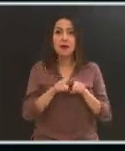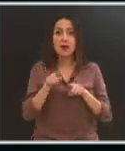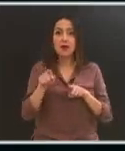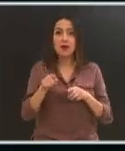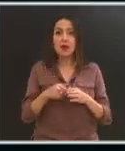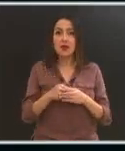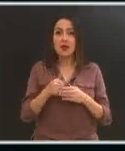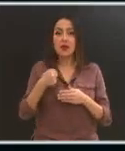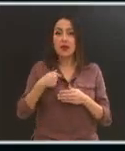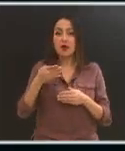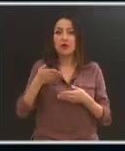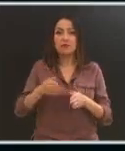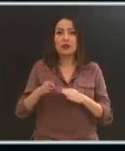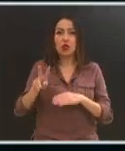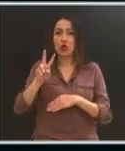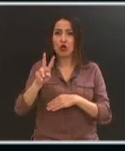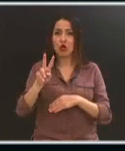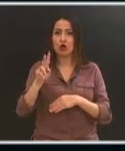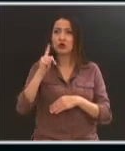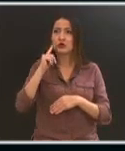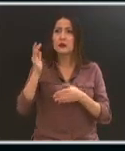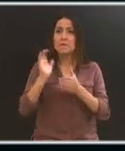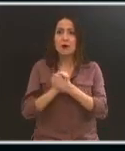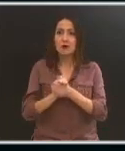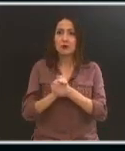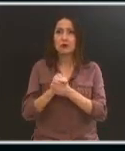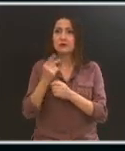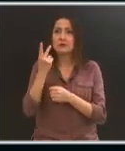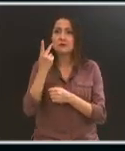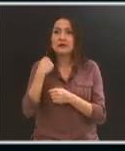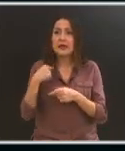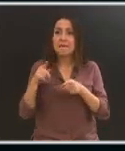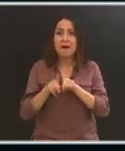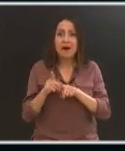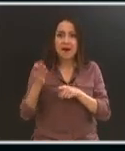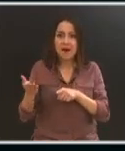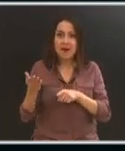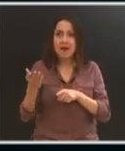un esposo, unos padres, unas hermanas.